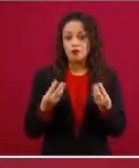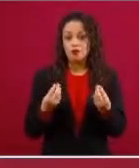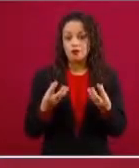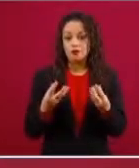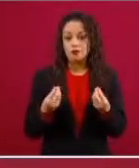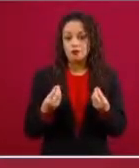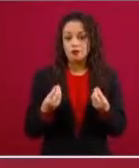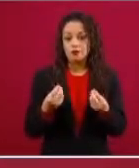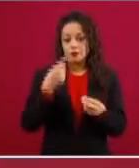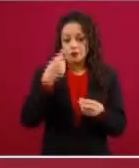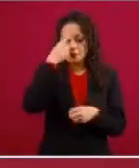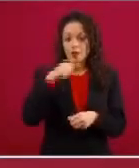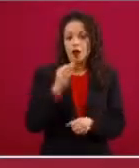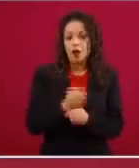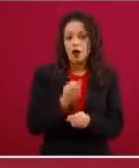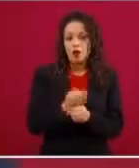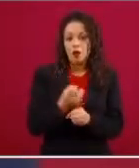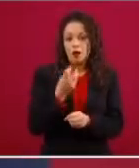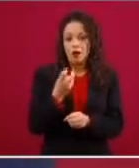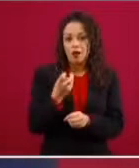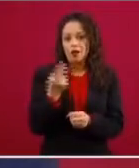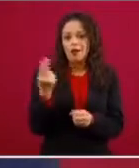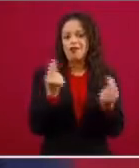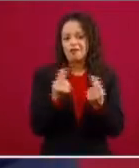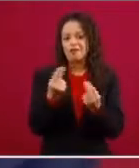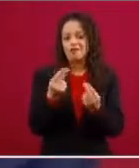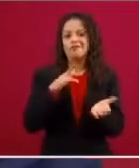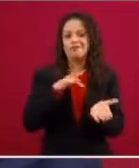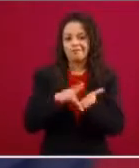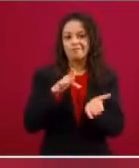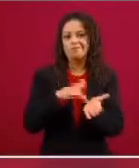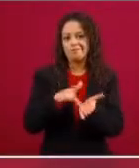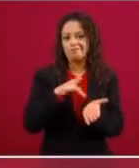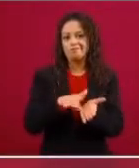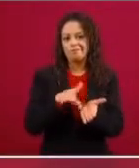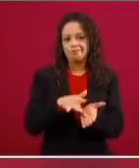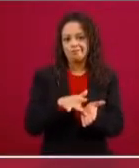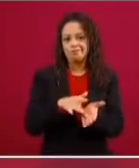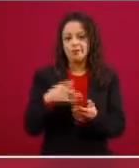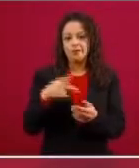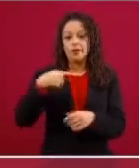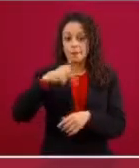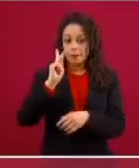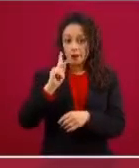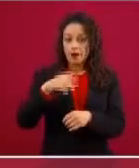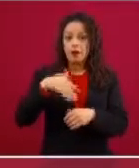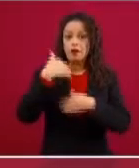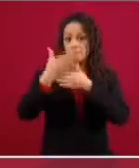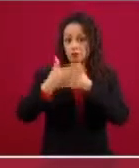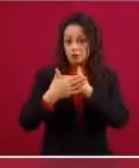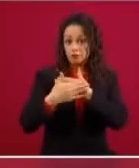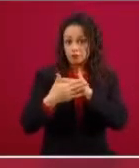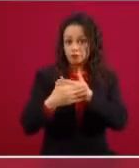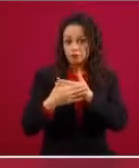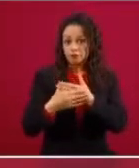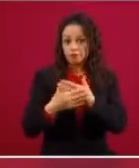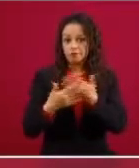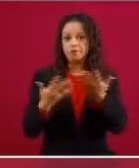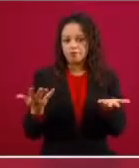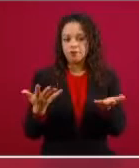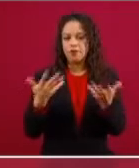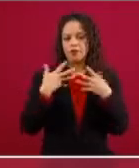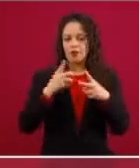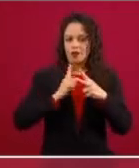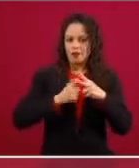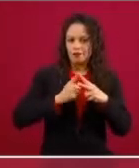estos momentos, pero de acuerdo a las proyecciones se calcula que va a crecer